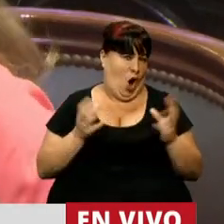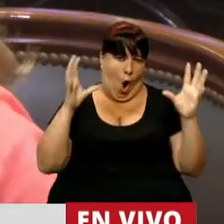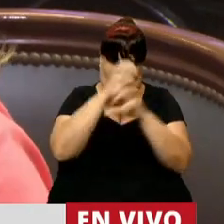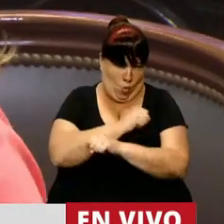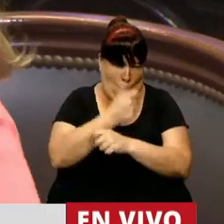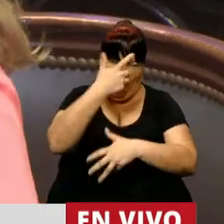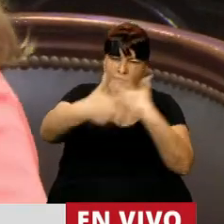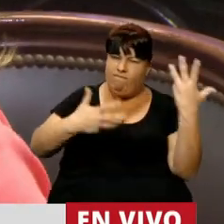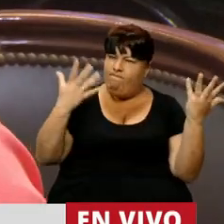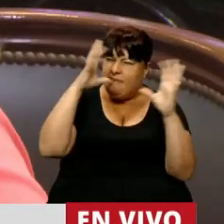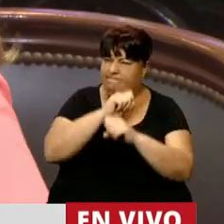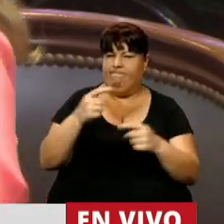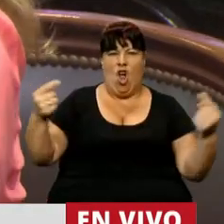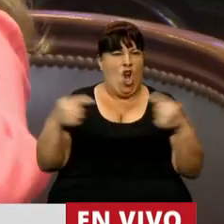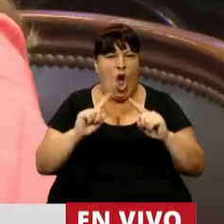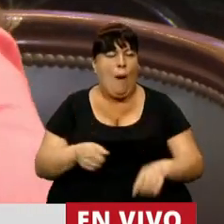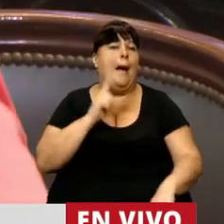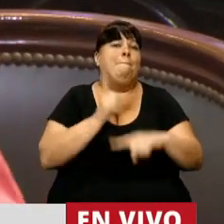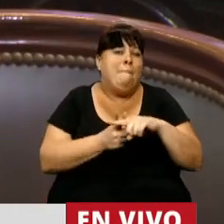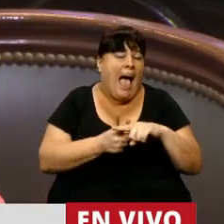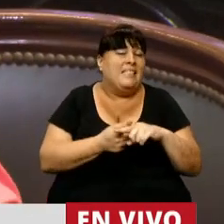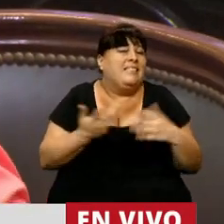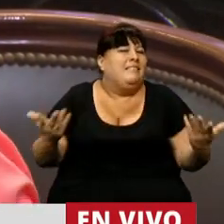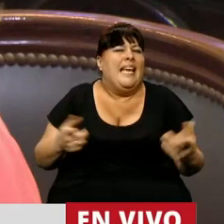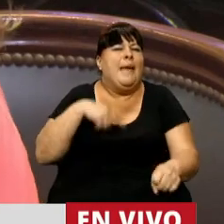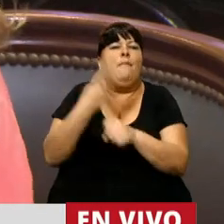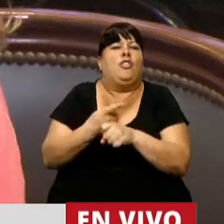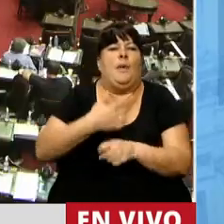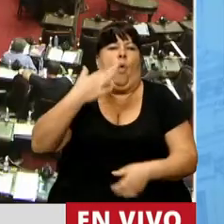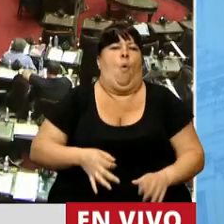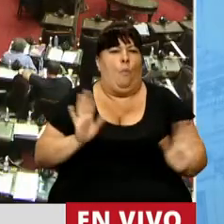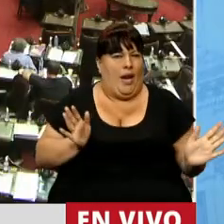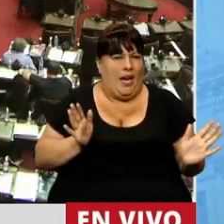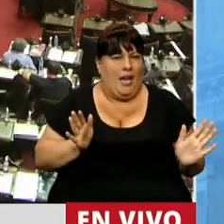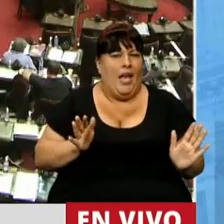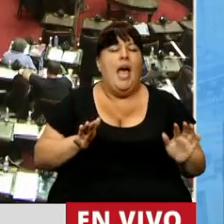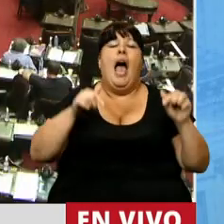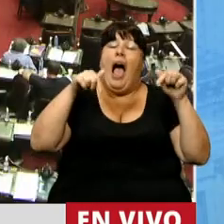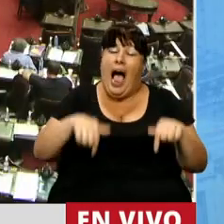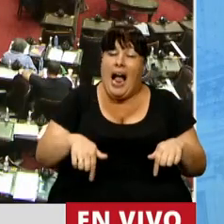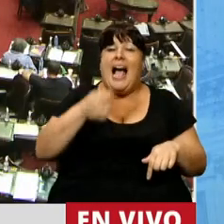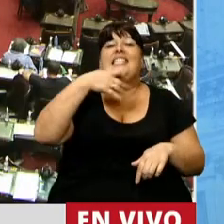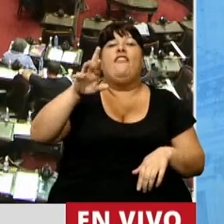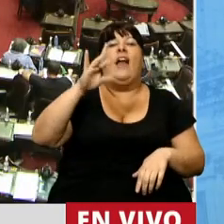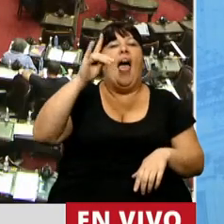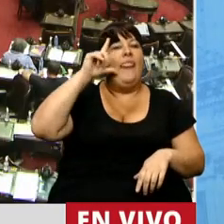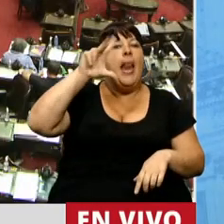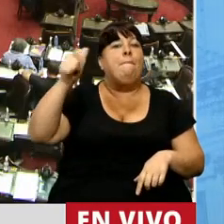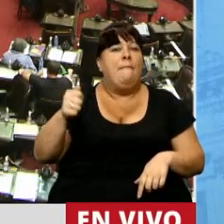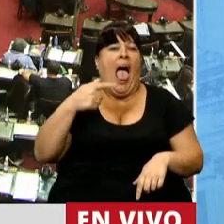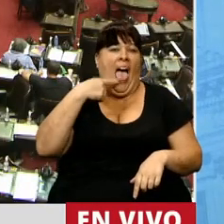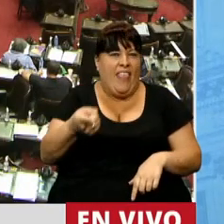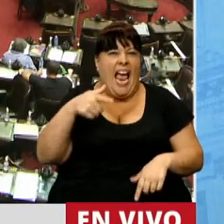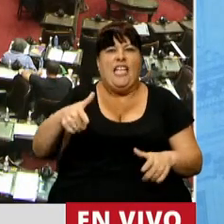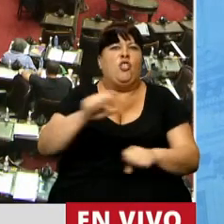porque es confusa, es inadecuada y es fiscalmente insostenible. Pero acá, si estuviese Romina del Prat, diría, esto